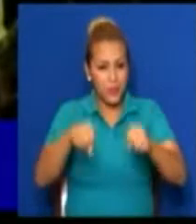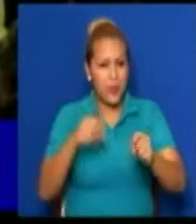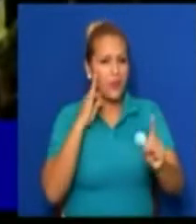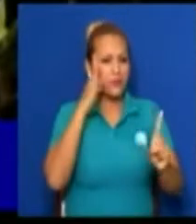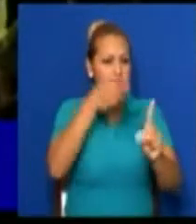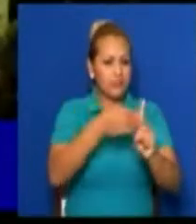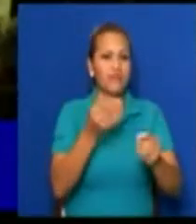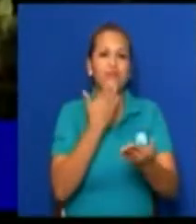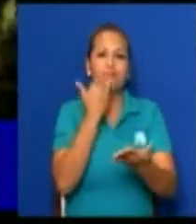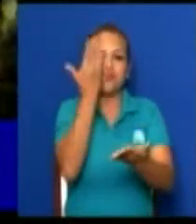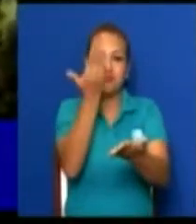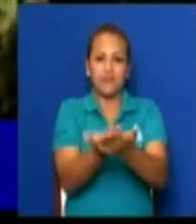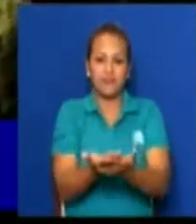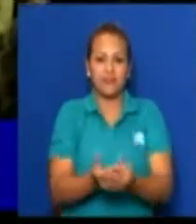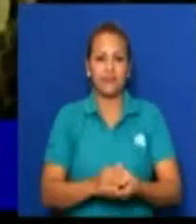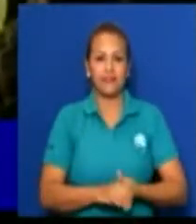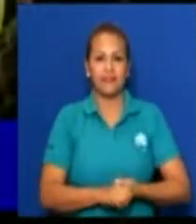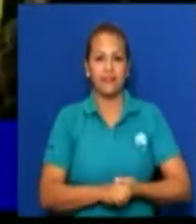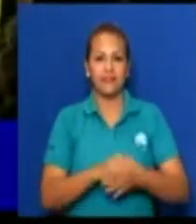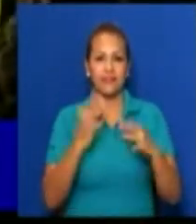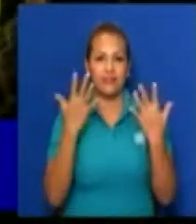Gracias.